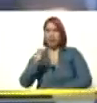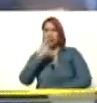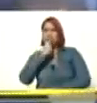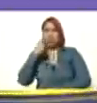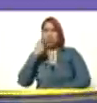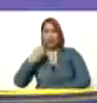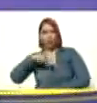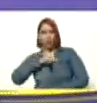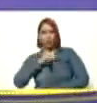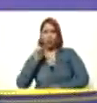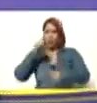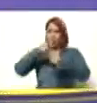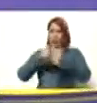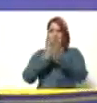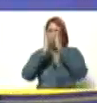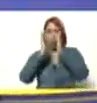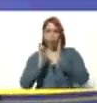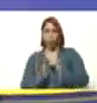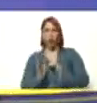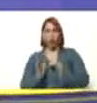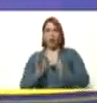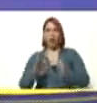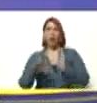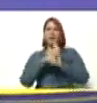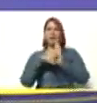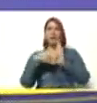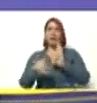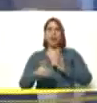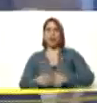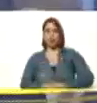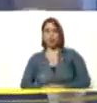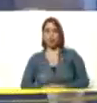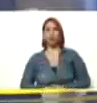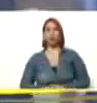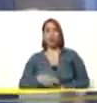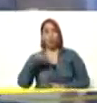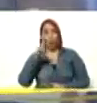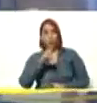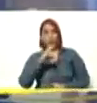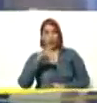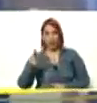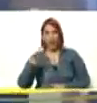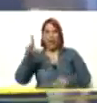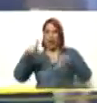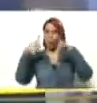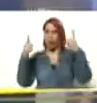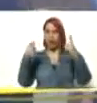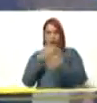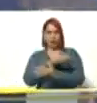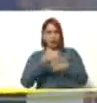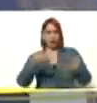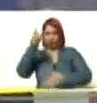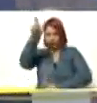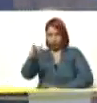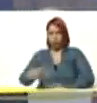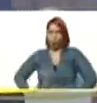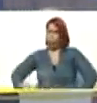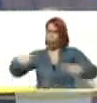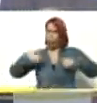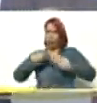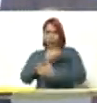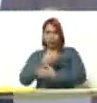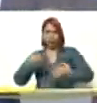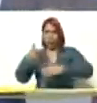en la Escuela de Derecho de la Universidad Central de Venezuela, y puedo dar garantía que La Guaira va a tener un extraordinario ser humano y un